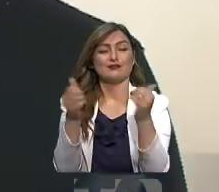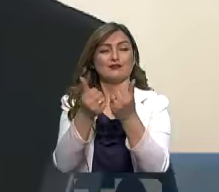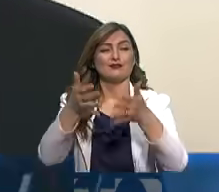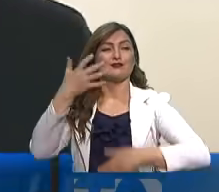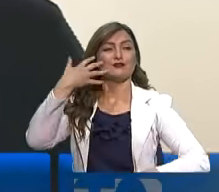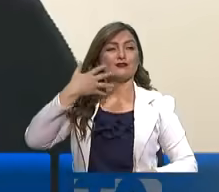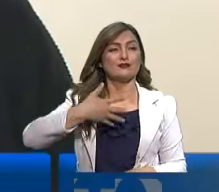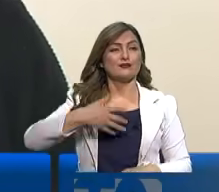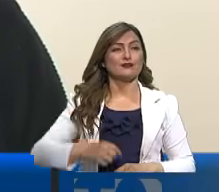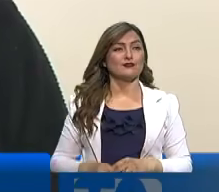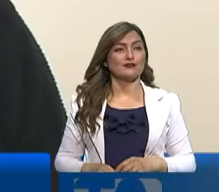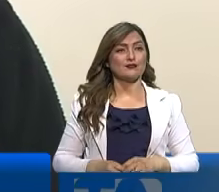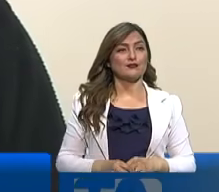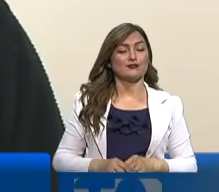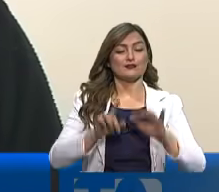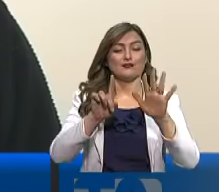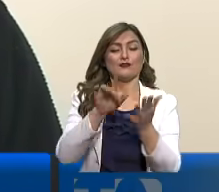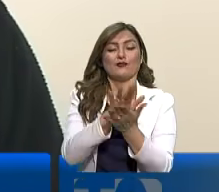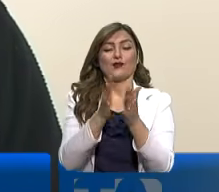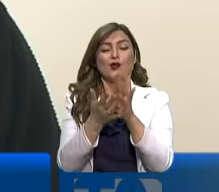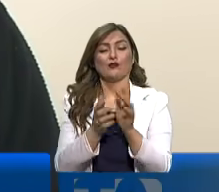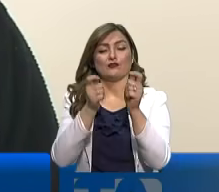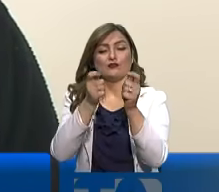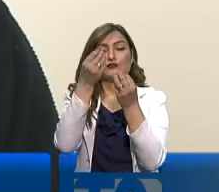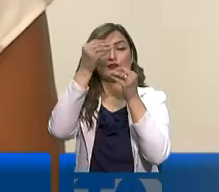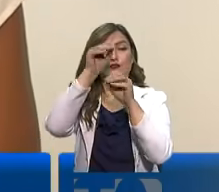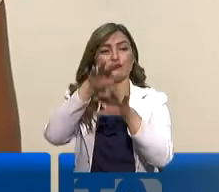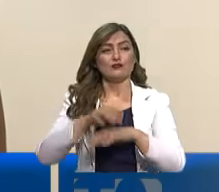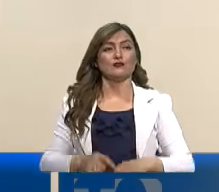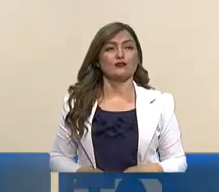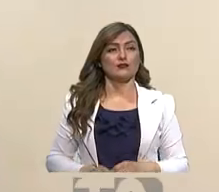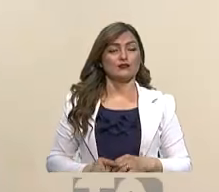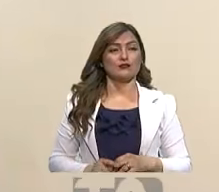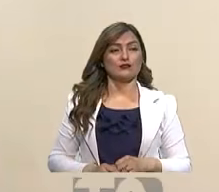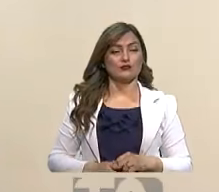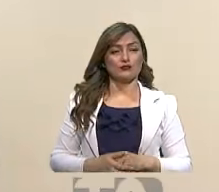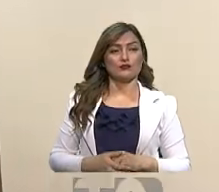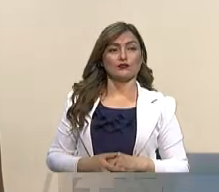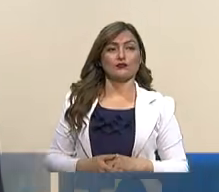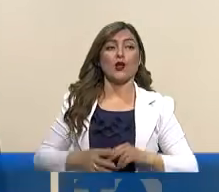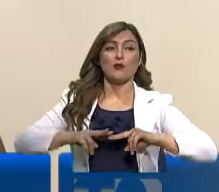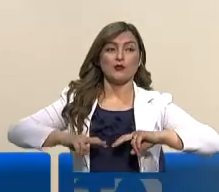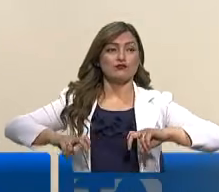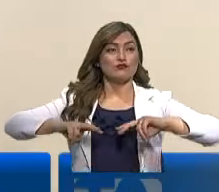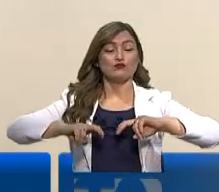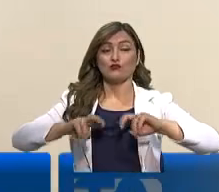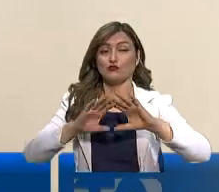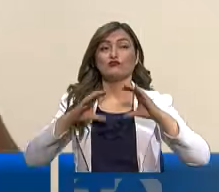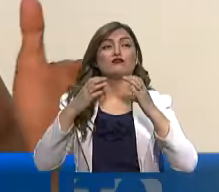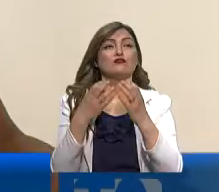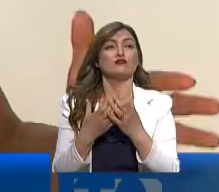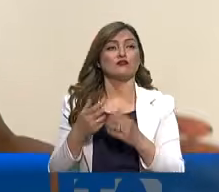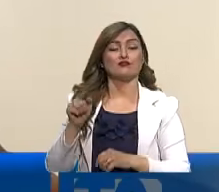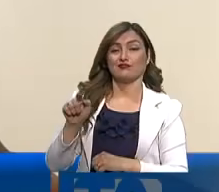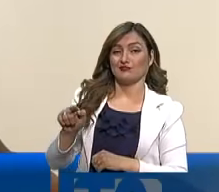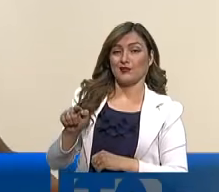fecha límite el 6 de noviembre para presentar un informe. La investigación que debe hacer la Comisión debe ser justamente por